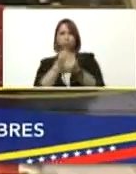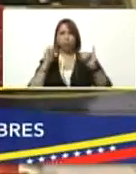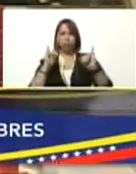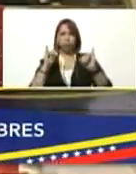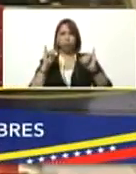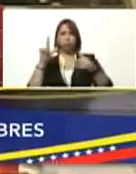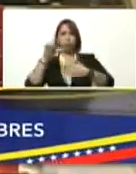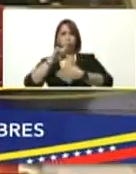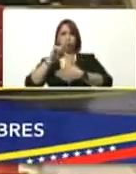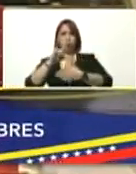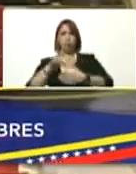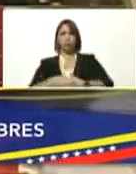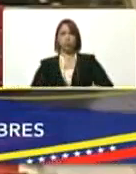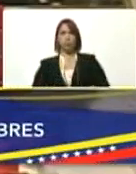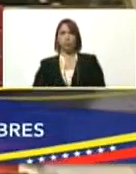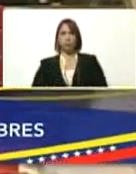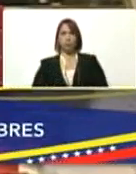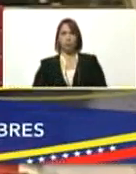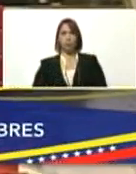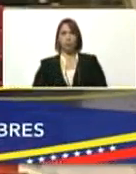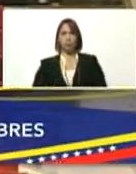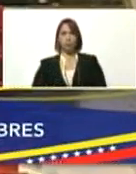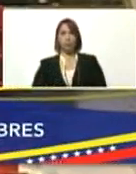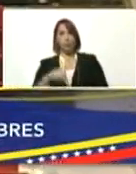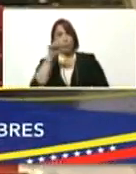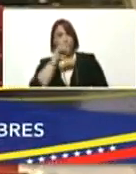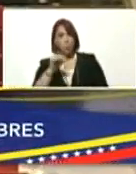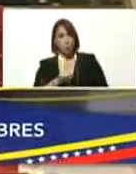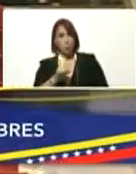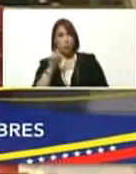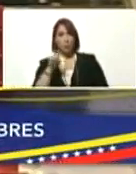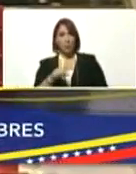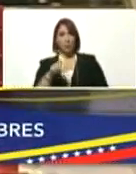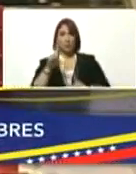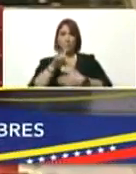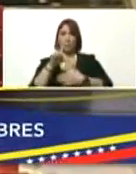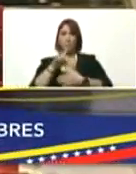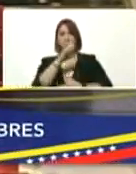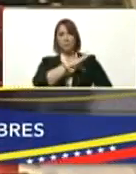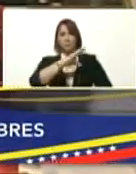América Latina, de América del Sur, de América Meridional, del Caribe.